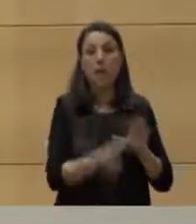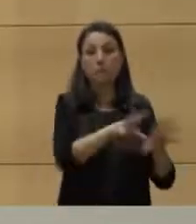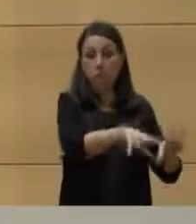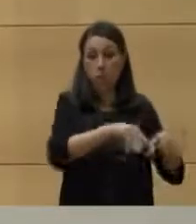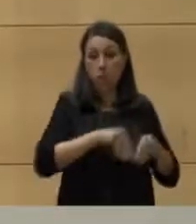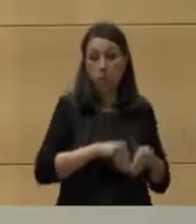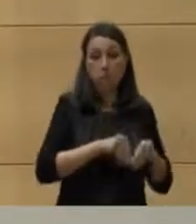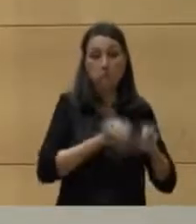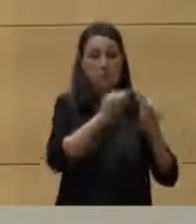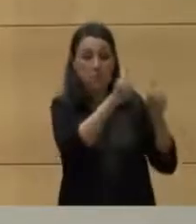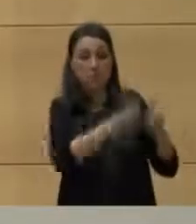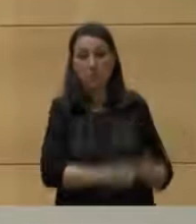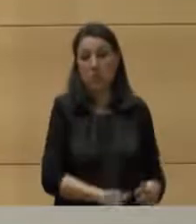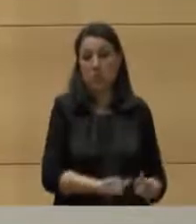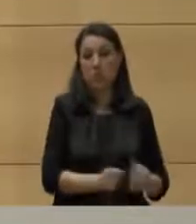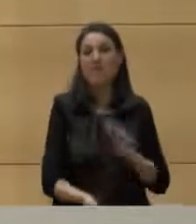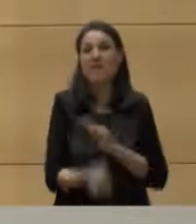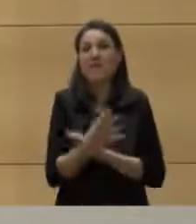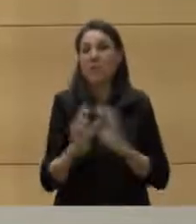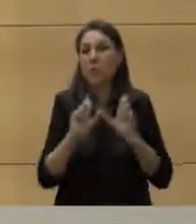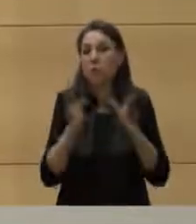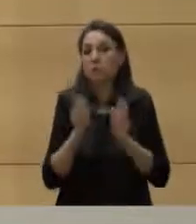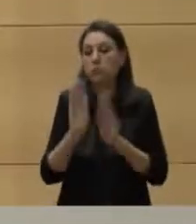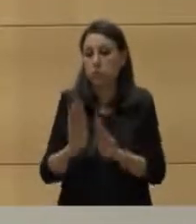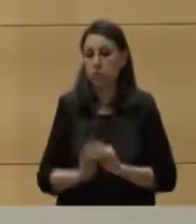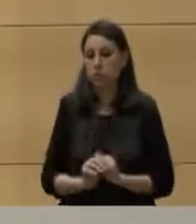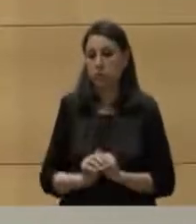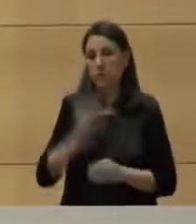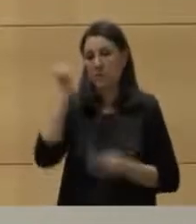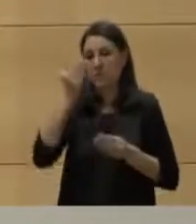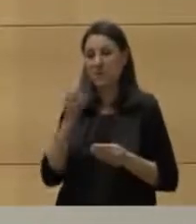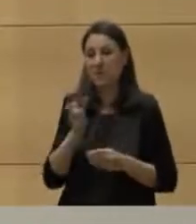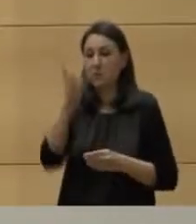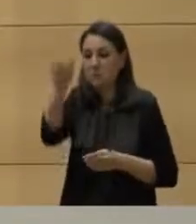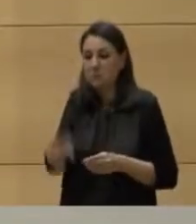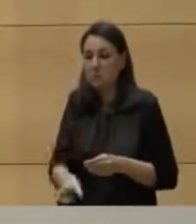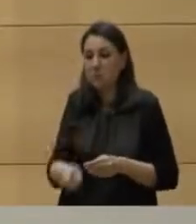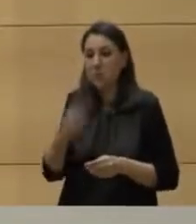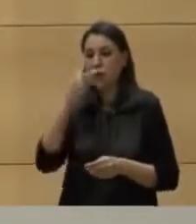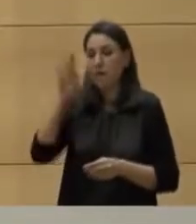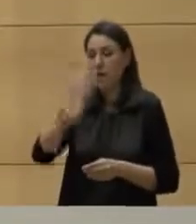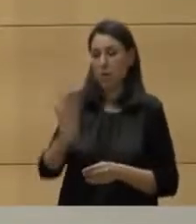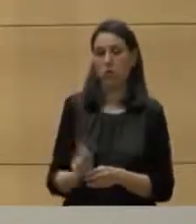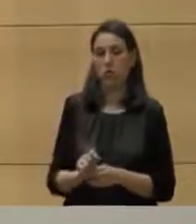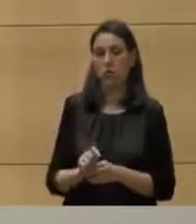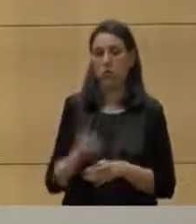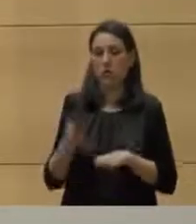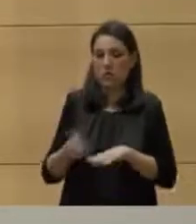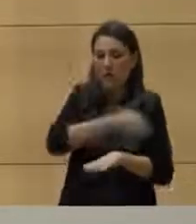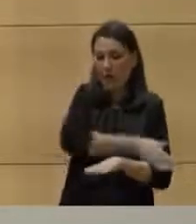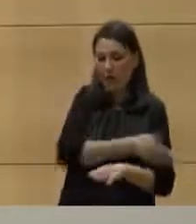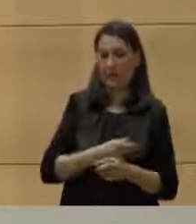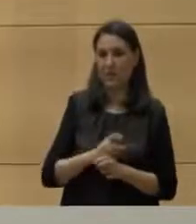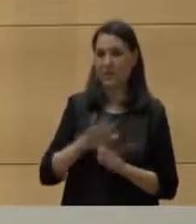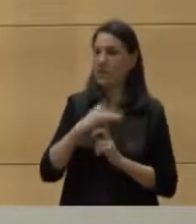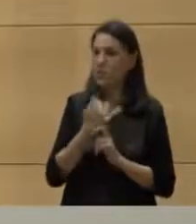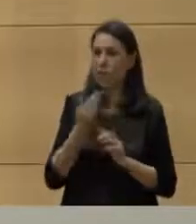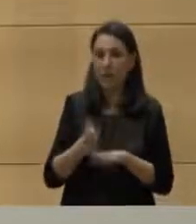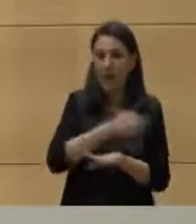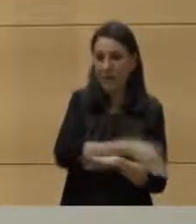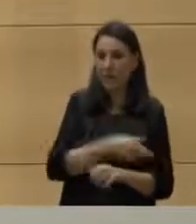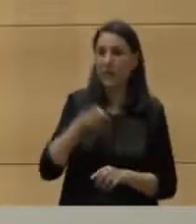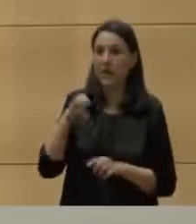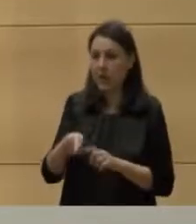eso, cuando creemos que el peligro es la figura del general Franco, no. Repito, el franquismo es anterior a Franco. Él fue su